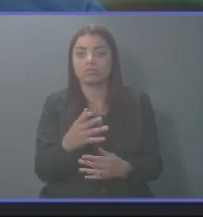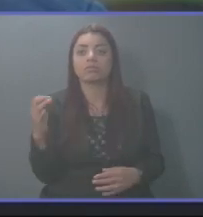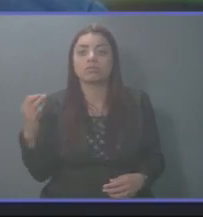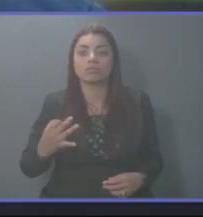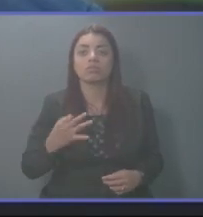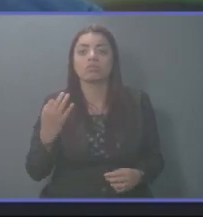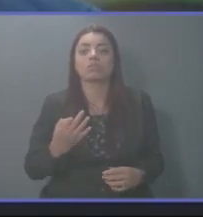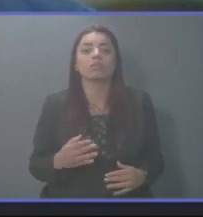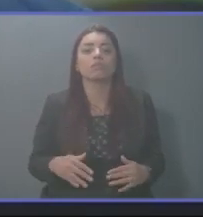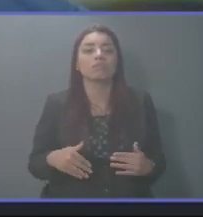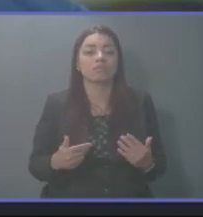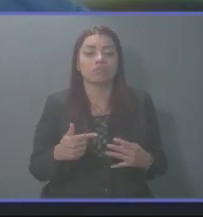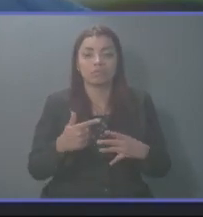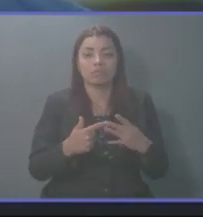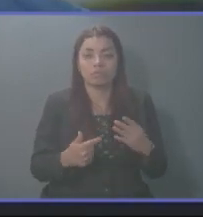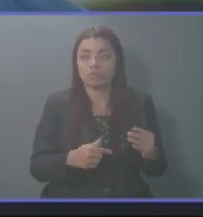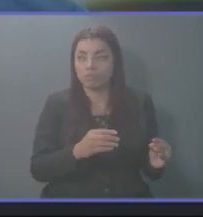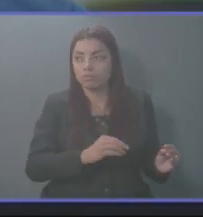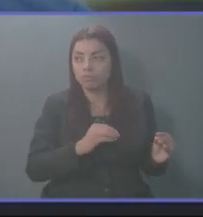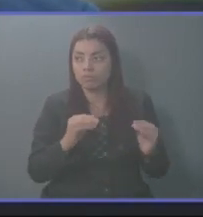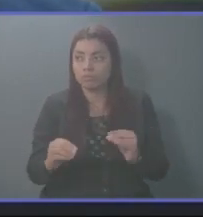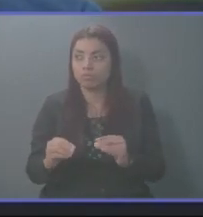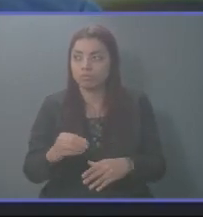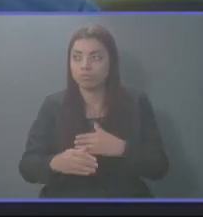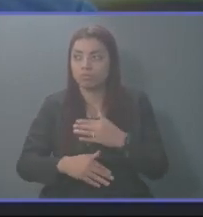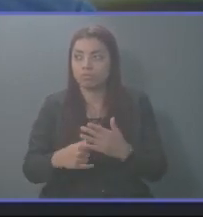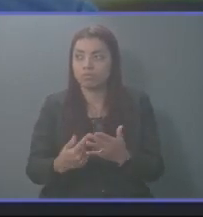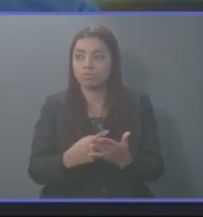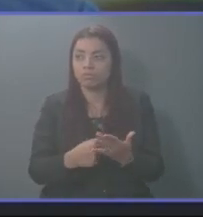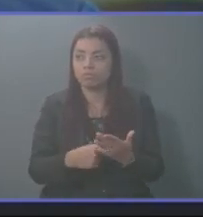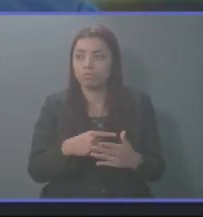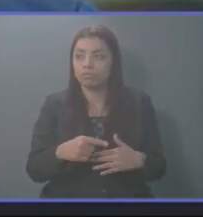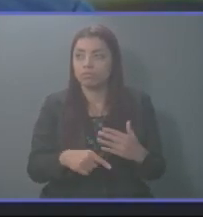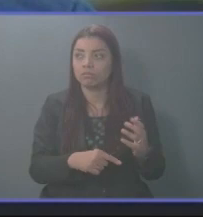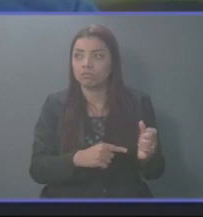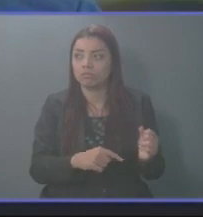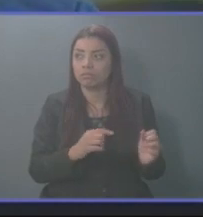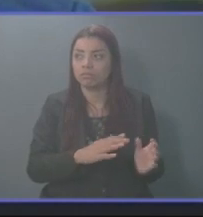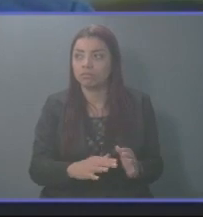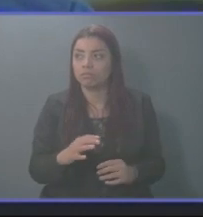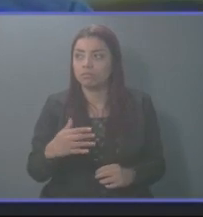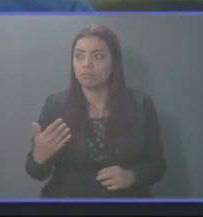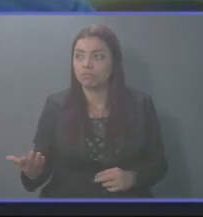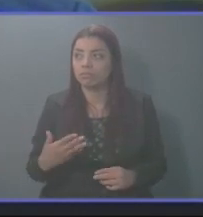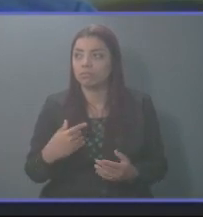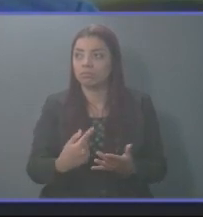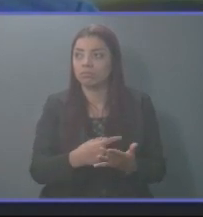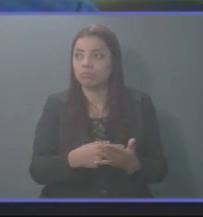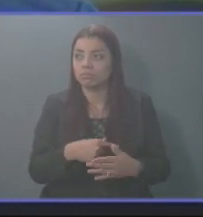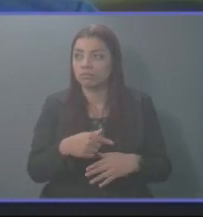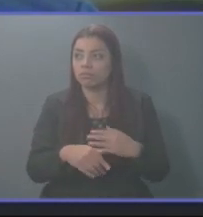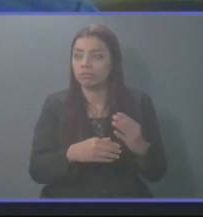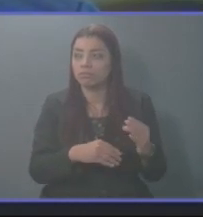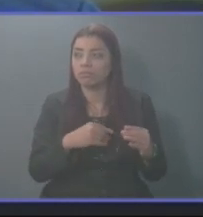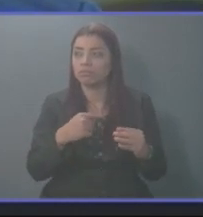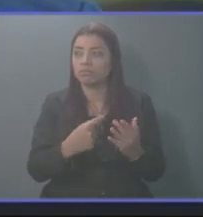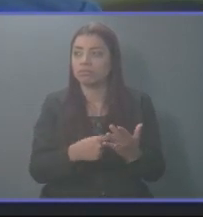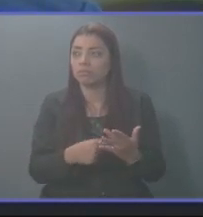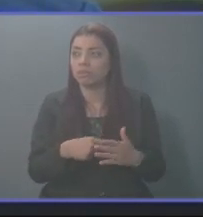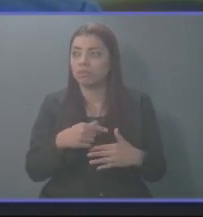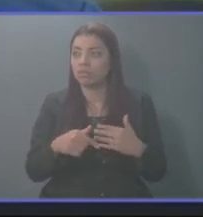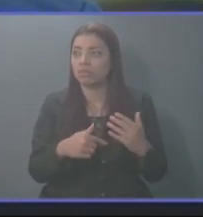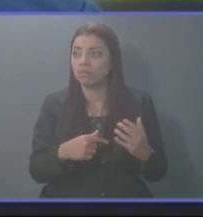necesarias para la correcta aplicación de la misma y que se habían dejado fuera definiciones que siguen teniendo aplicación en la realidad,